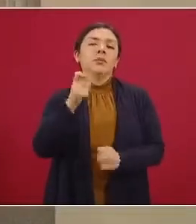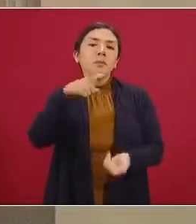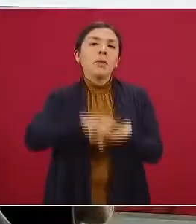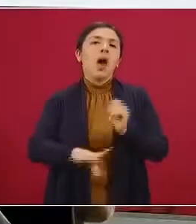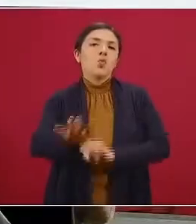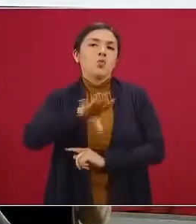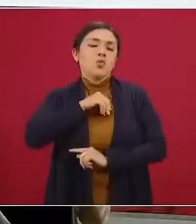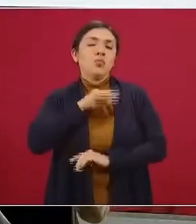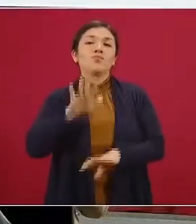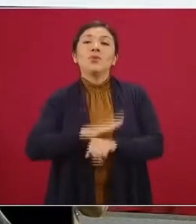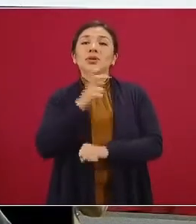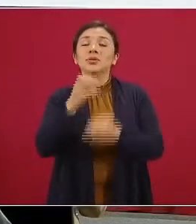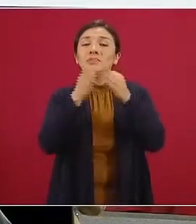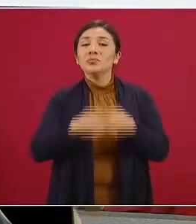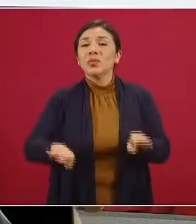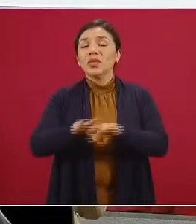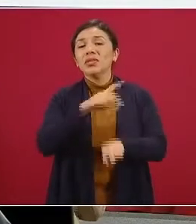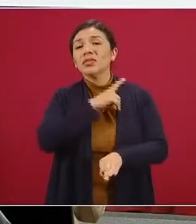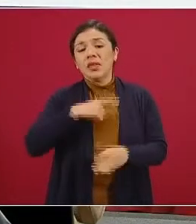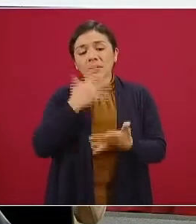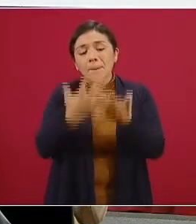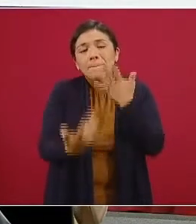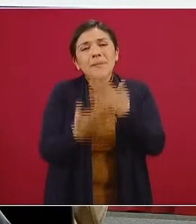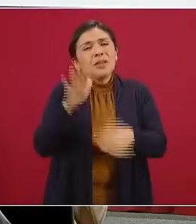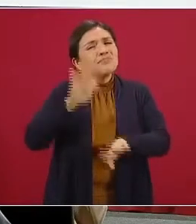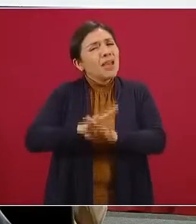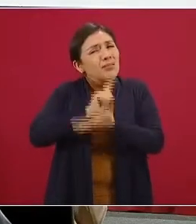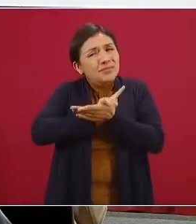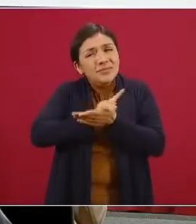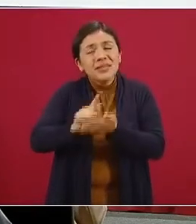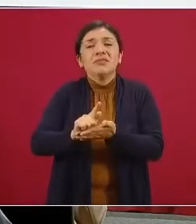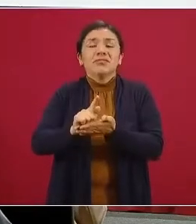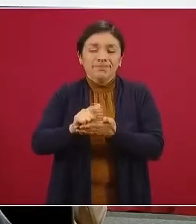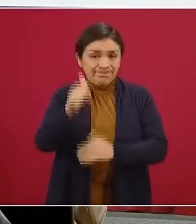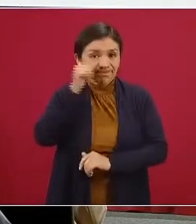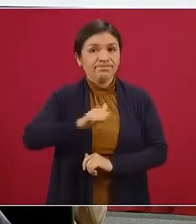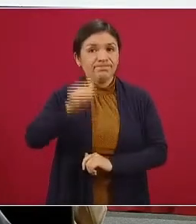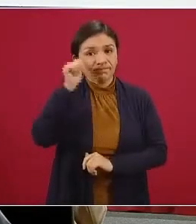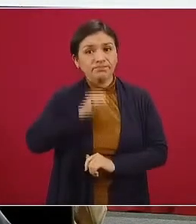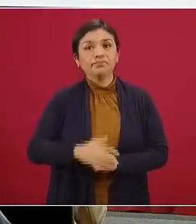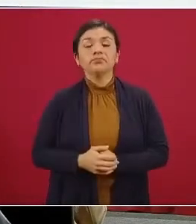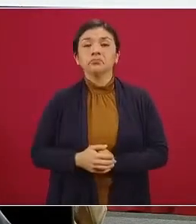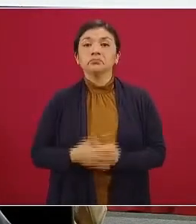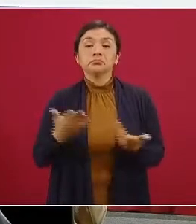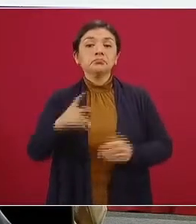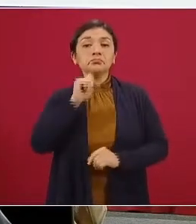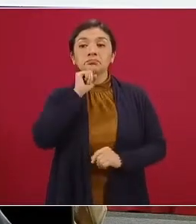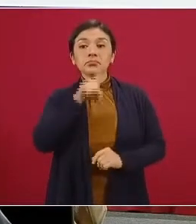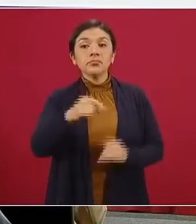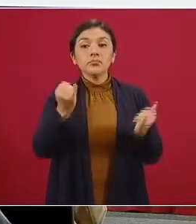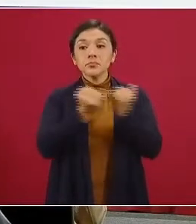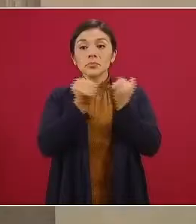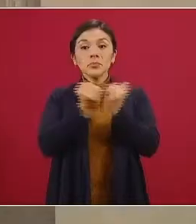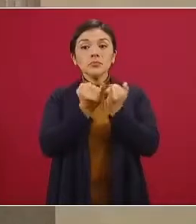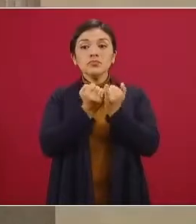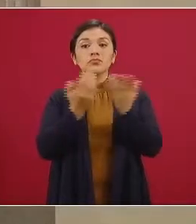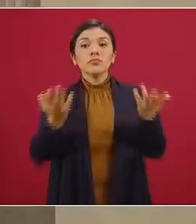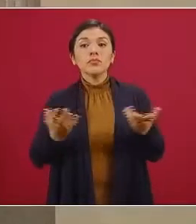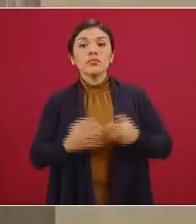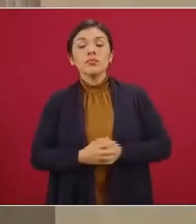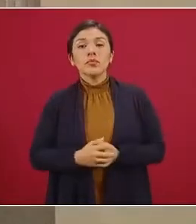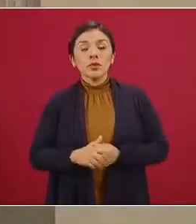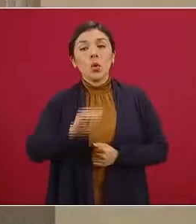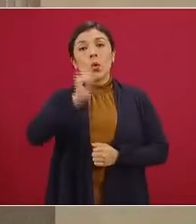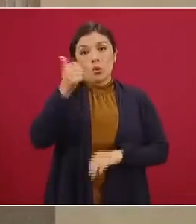eso la importancia de tener siempre las manos lo más limpias posible. De la misma manera,